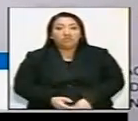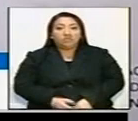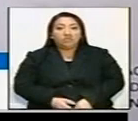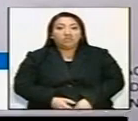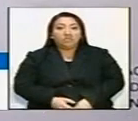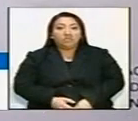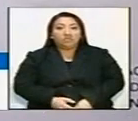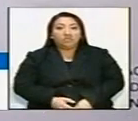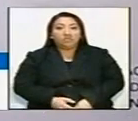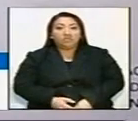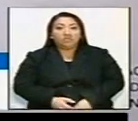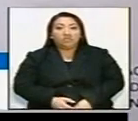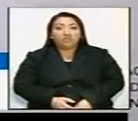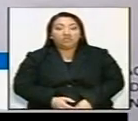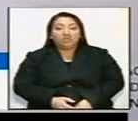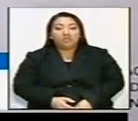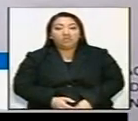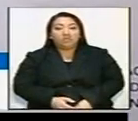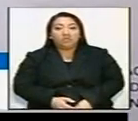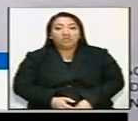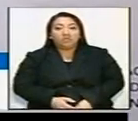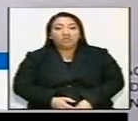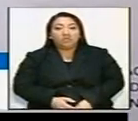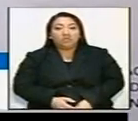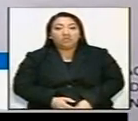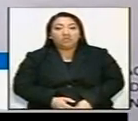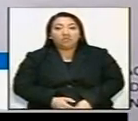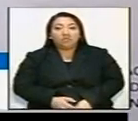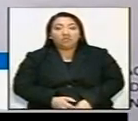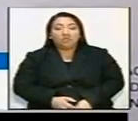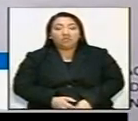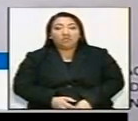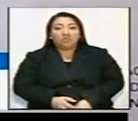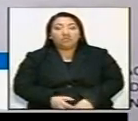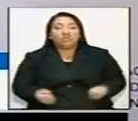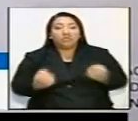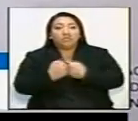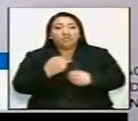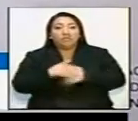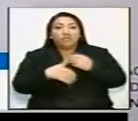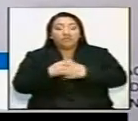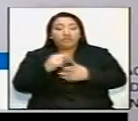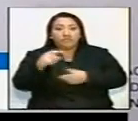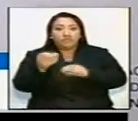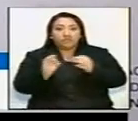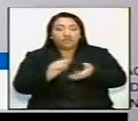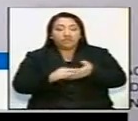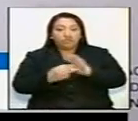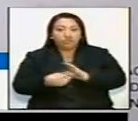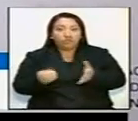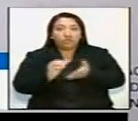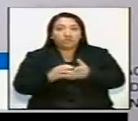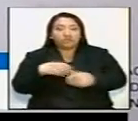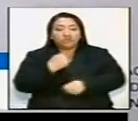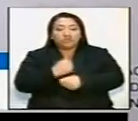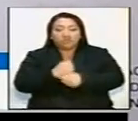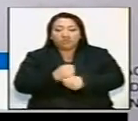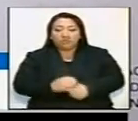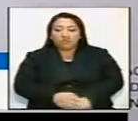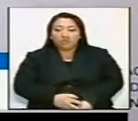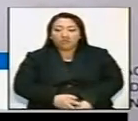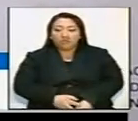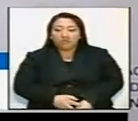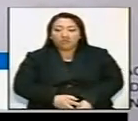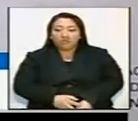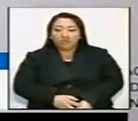establece medidas transversales que afectan a todos los sectores de esta economía. Establece medidas que pueden ser trabajadas